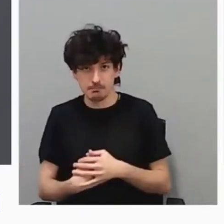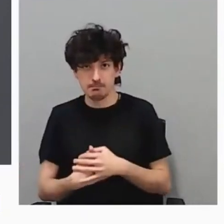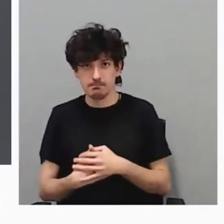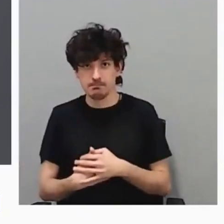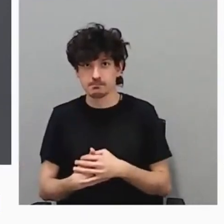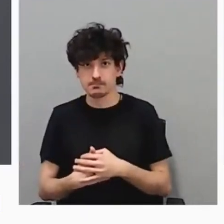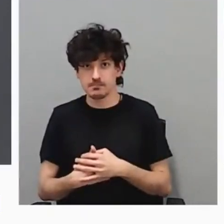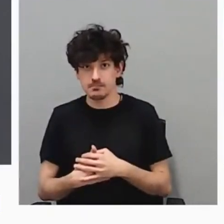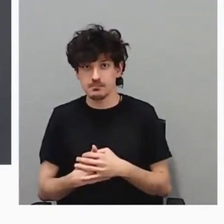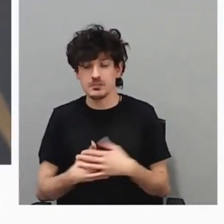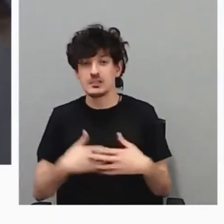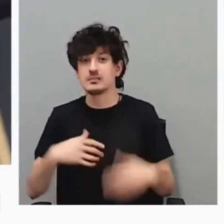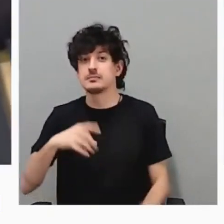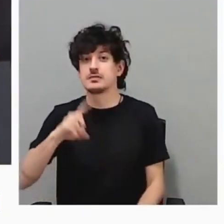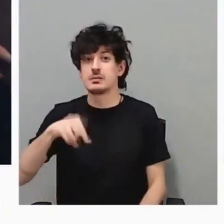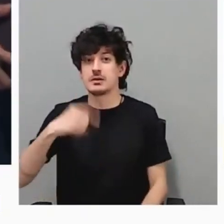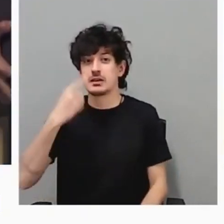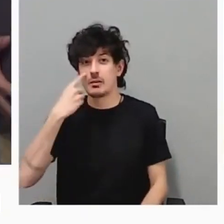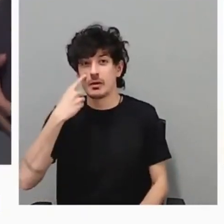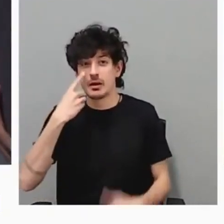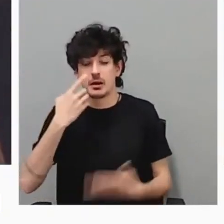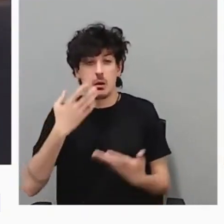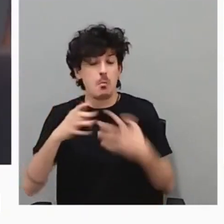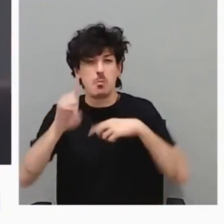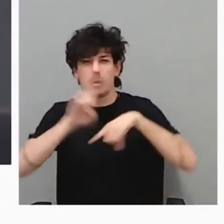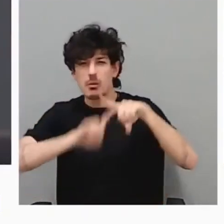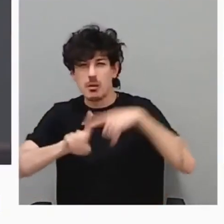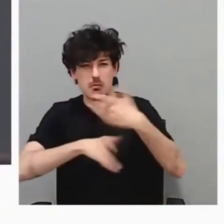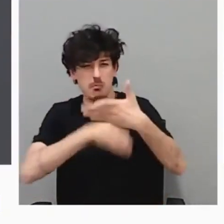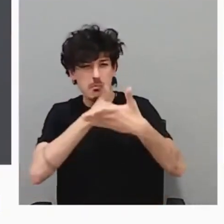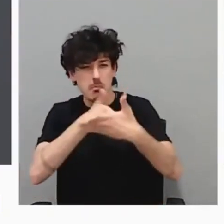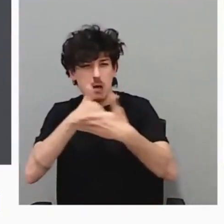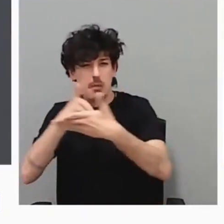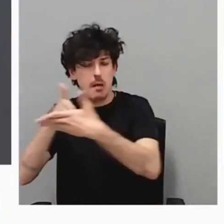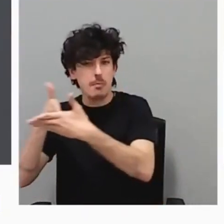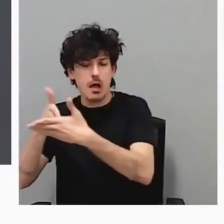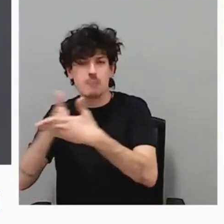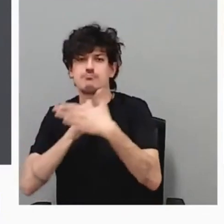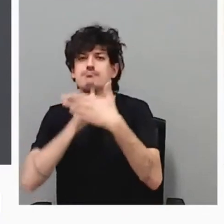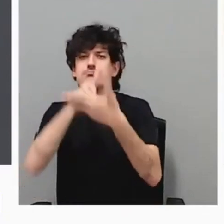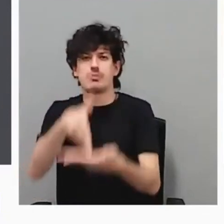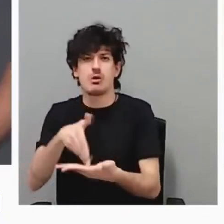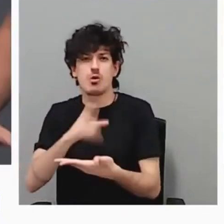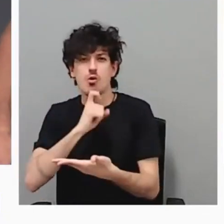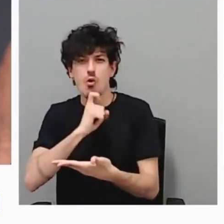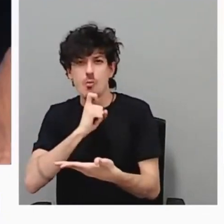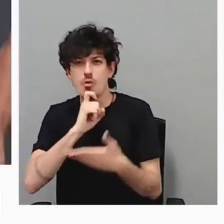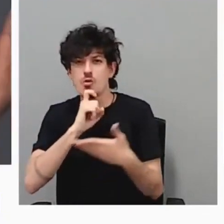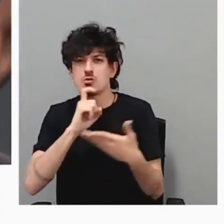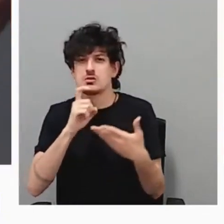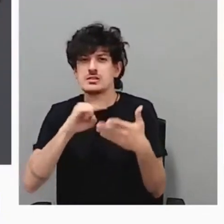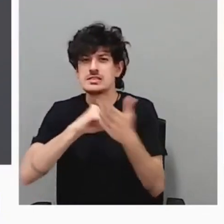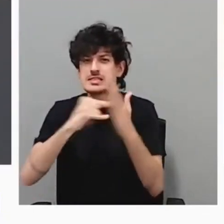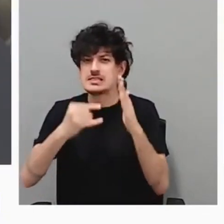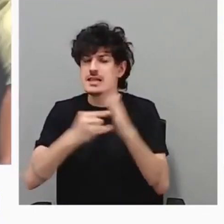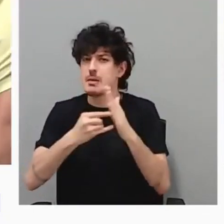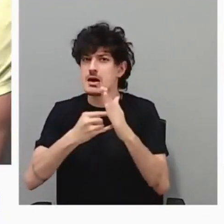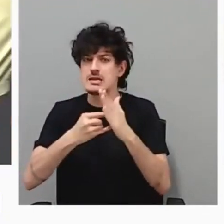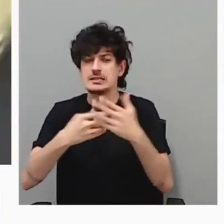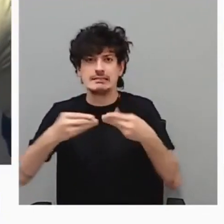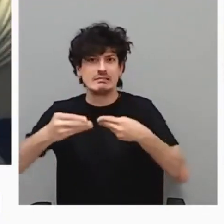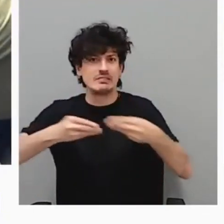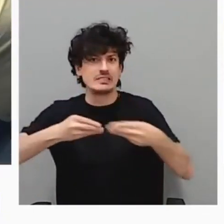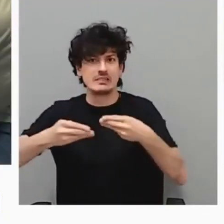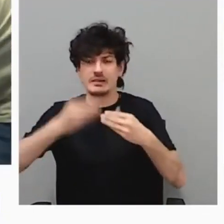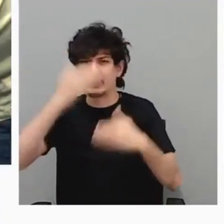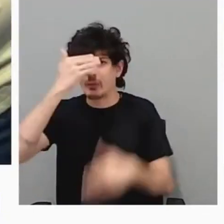cómo sortear los obstáculos que se van planteando, porque está la rigidez del sistema, está la falta de actitud del profesorado, incluso del